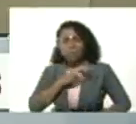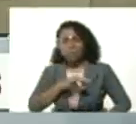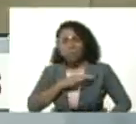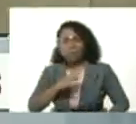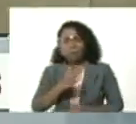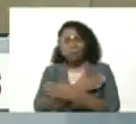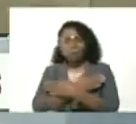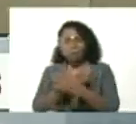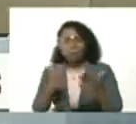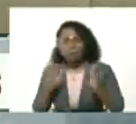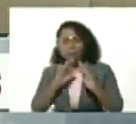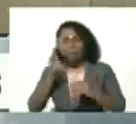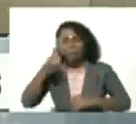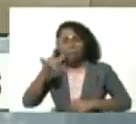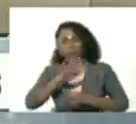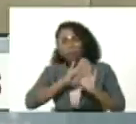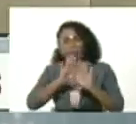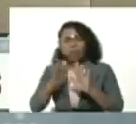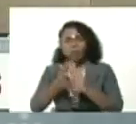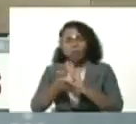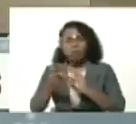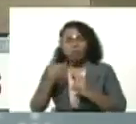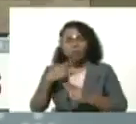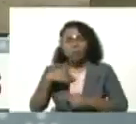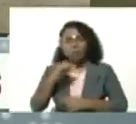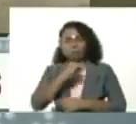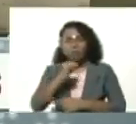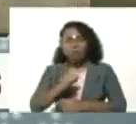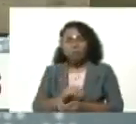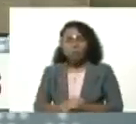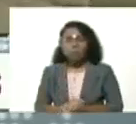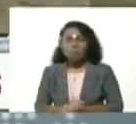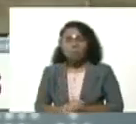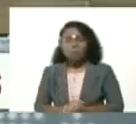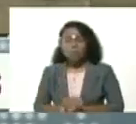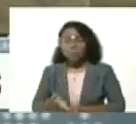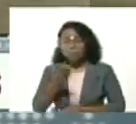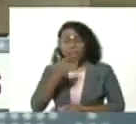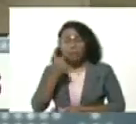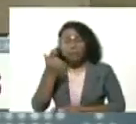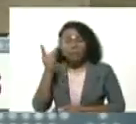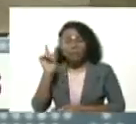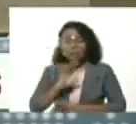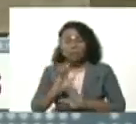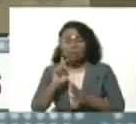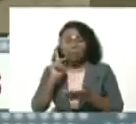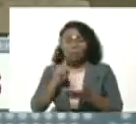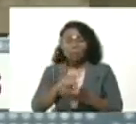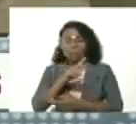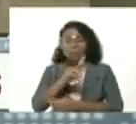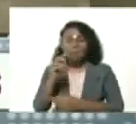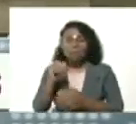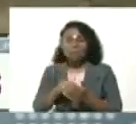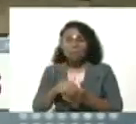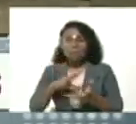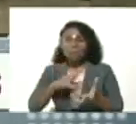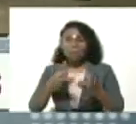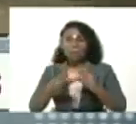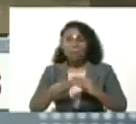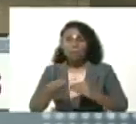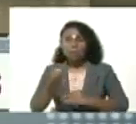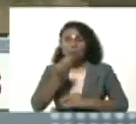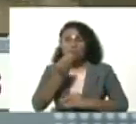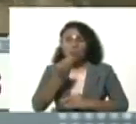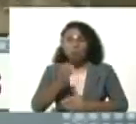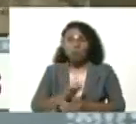entregar a nuestro pueblo zuliano, a nuestro pueblo venezolano. Importante resaltar, presidente, que ya están llegando los 20.000 combos que usted ha enviado para las